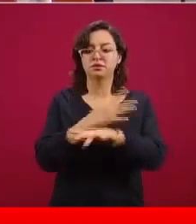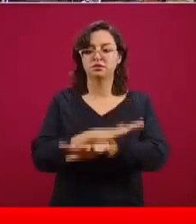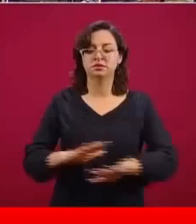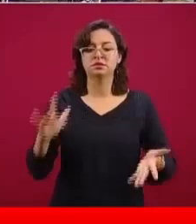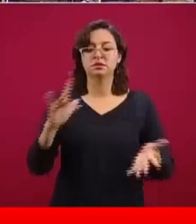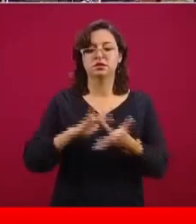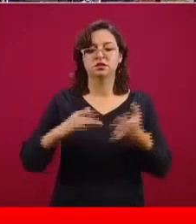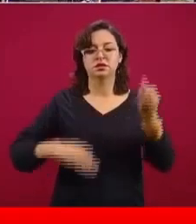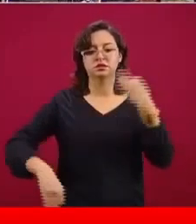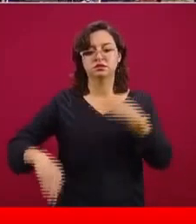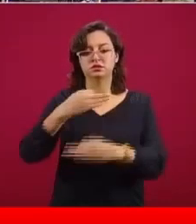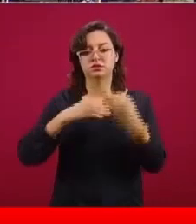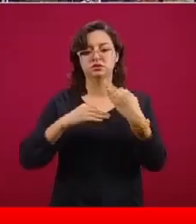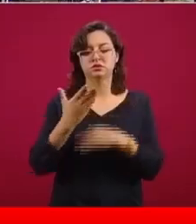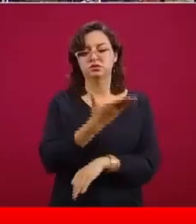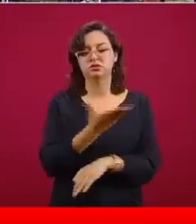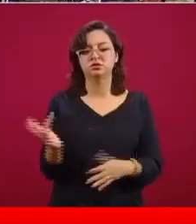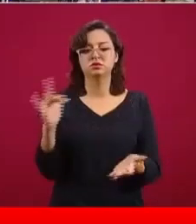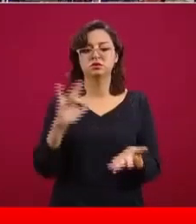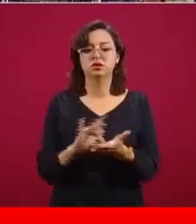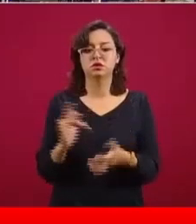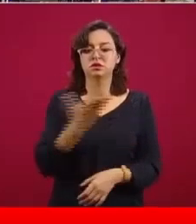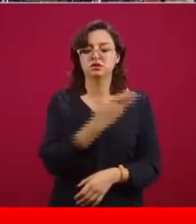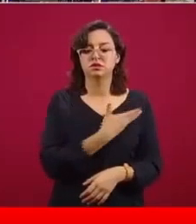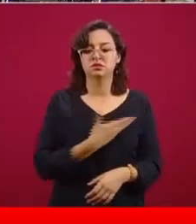a todos ustedes gracias president